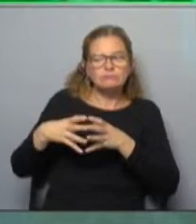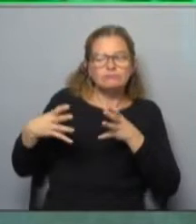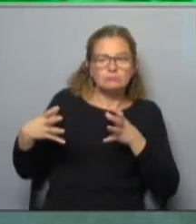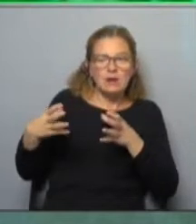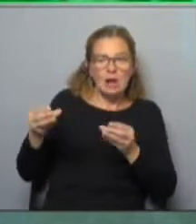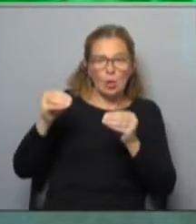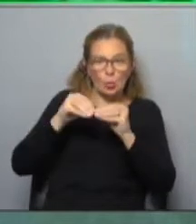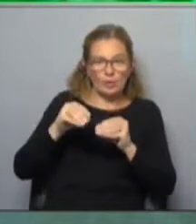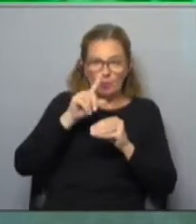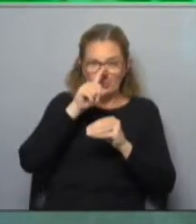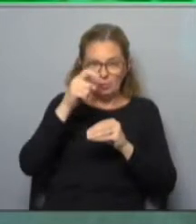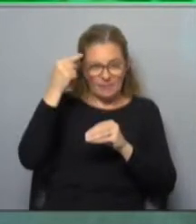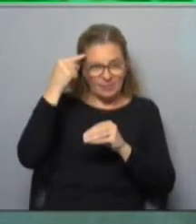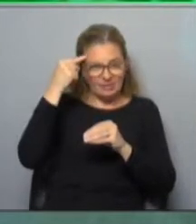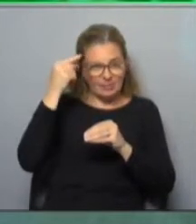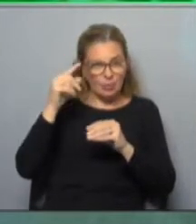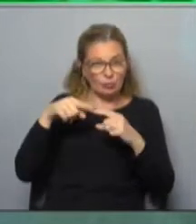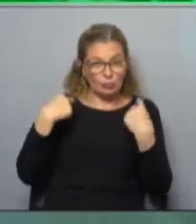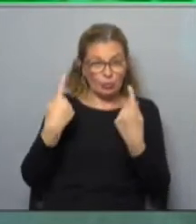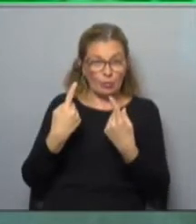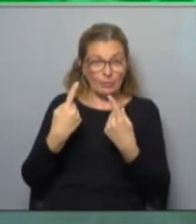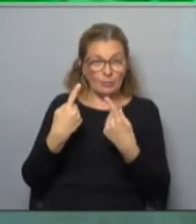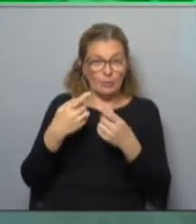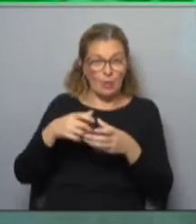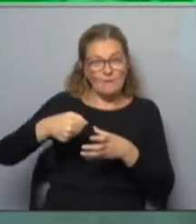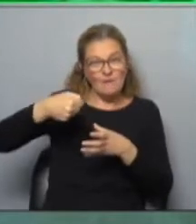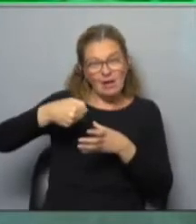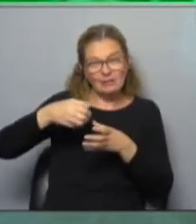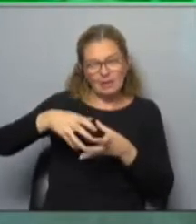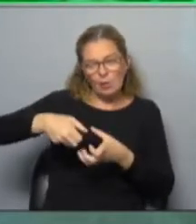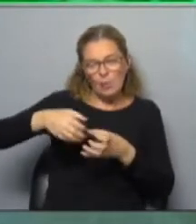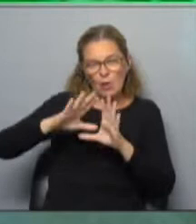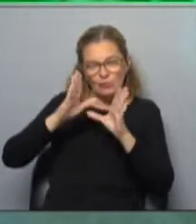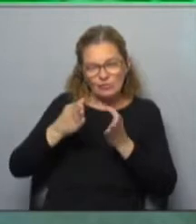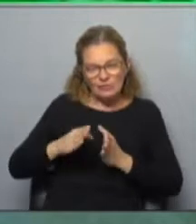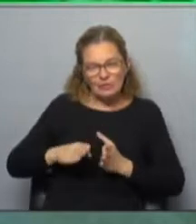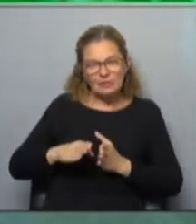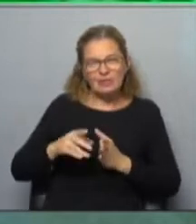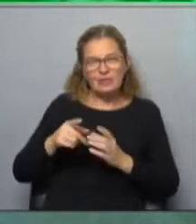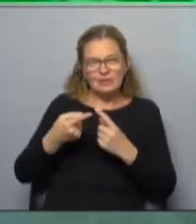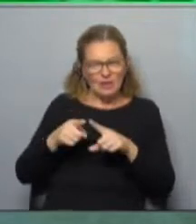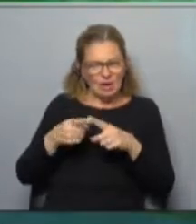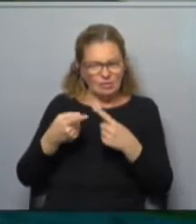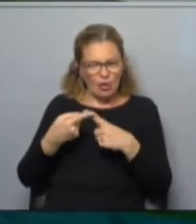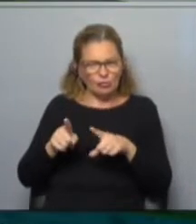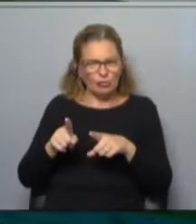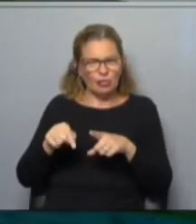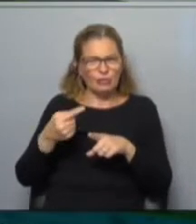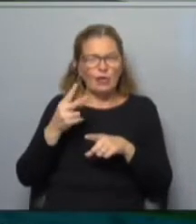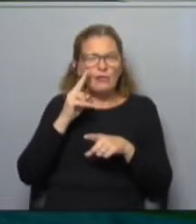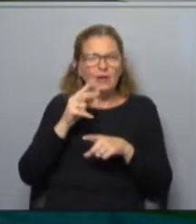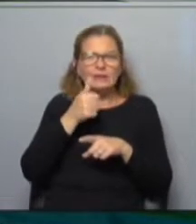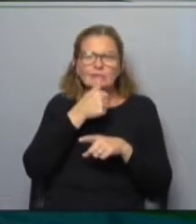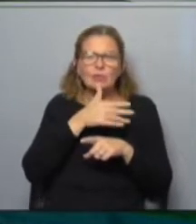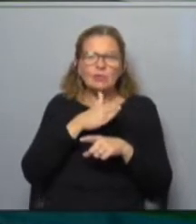incluidos en Montevideo y pensemos en todo el rango, puede haber elementos de envases, puede haber elementos de otro tipo de residuos que, incluso si uno ve en la